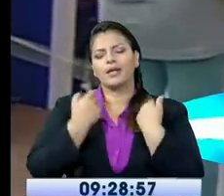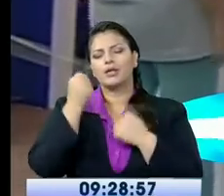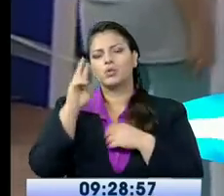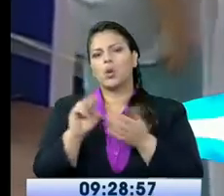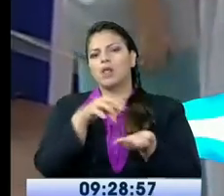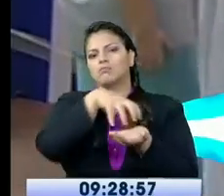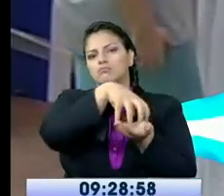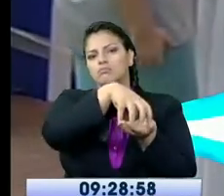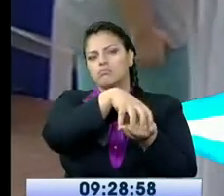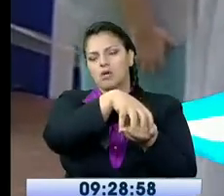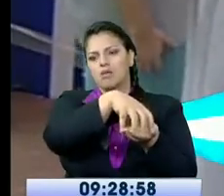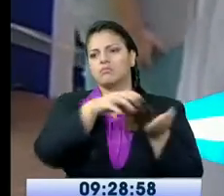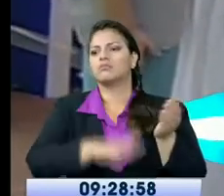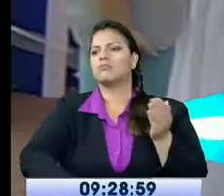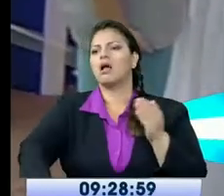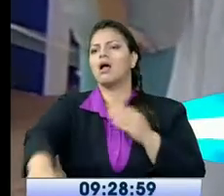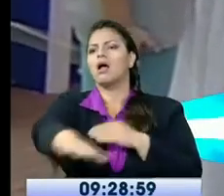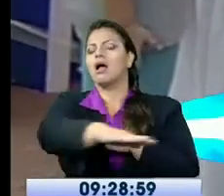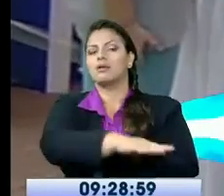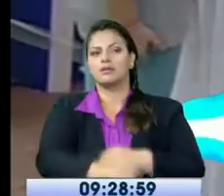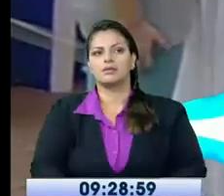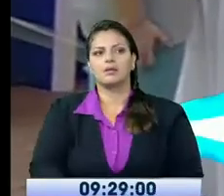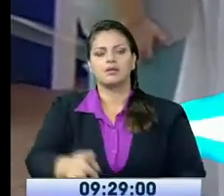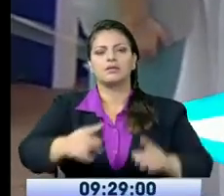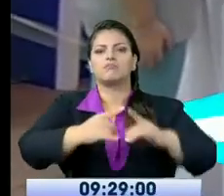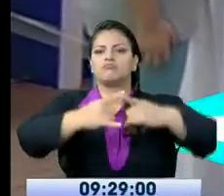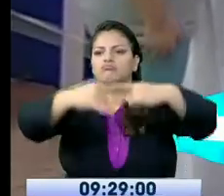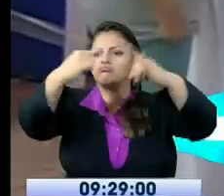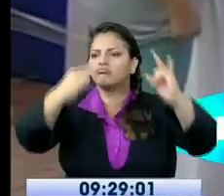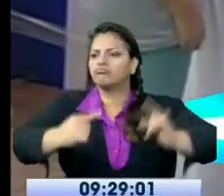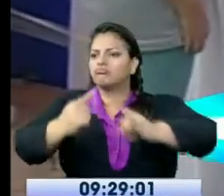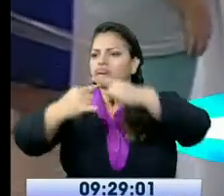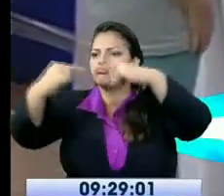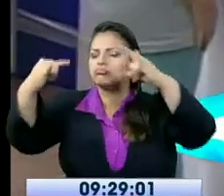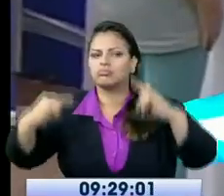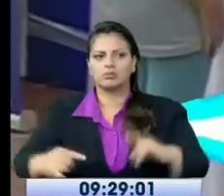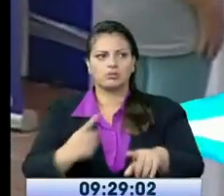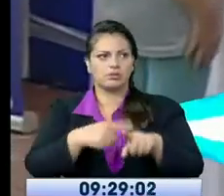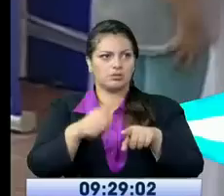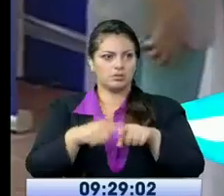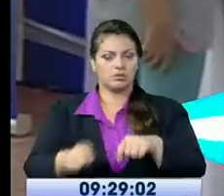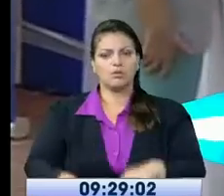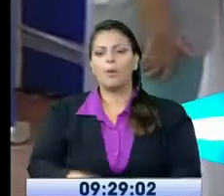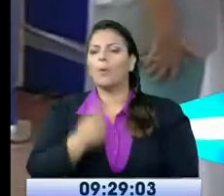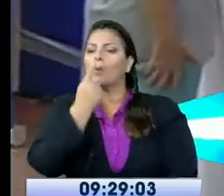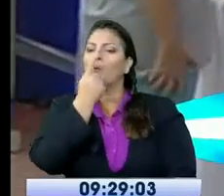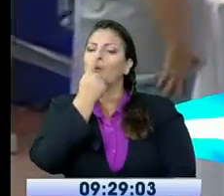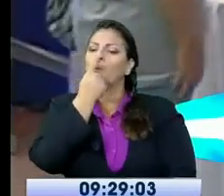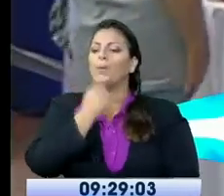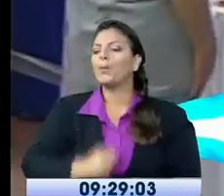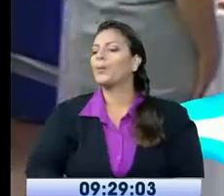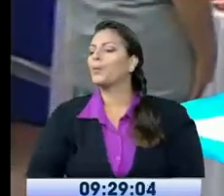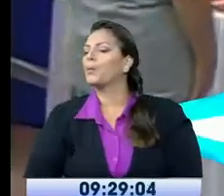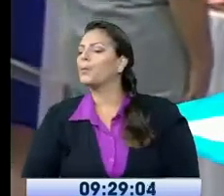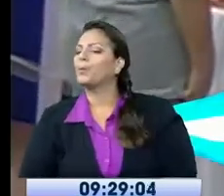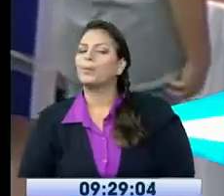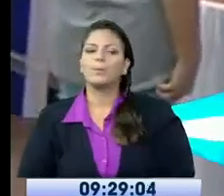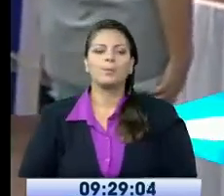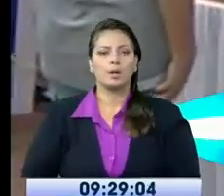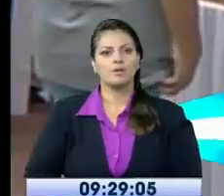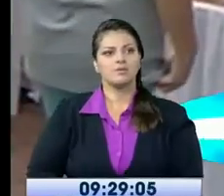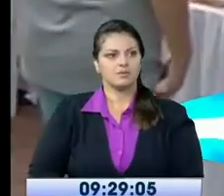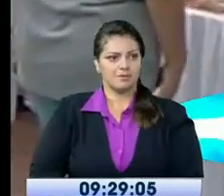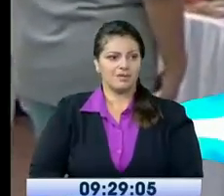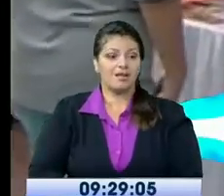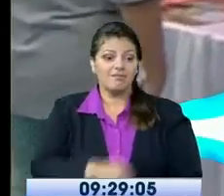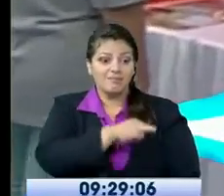acá en la explanada del Centro Cívico. ¿Por qué digo despertar la curiosidad y también el ímpetu de emprender? Porque aparte de la comida que nos